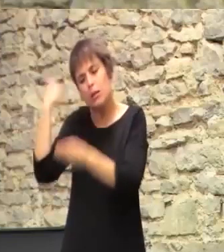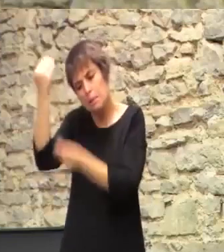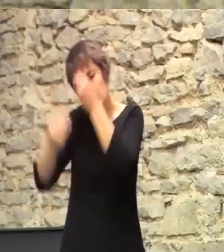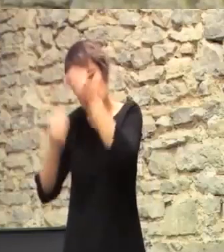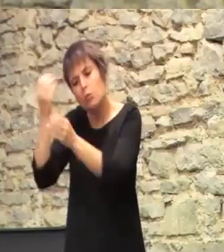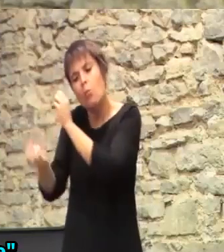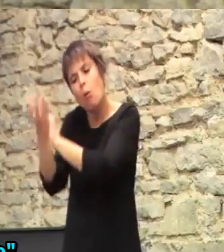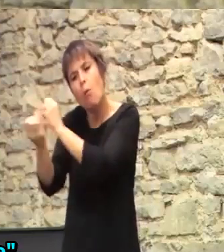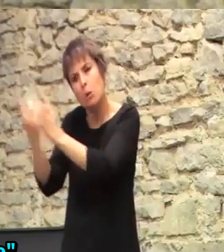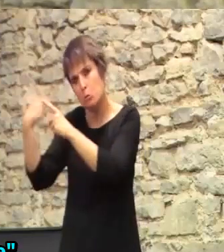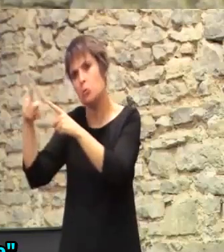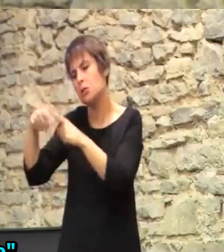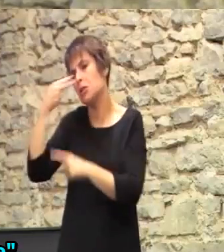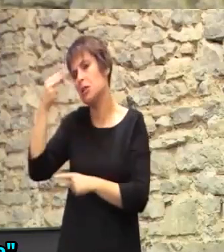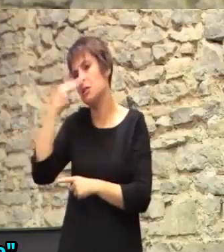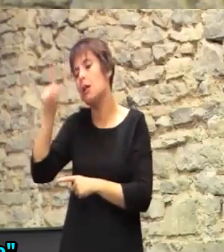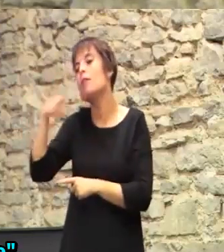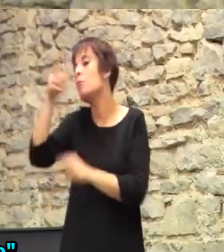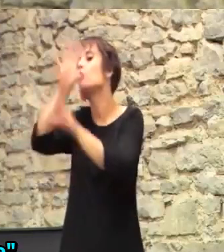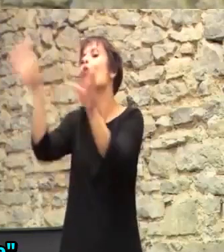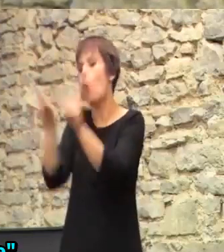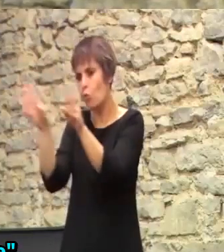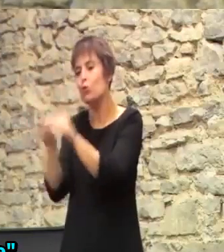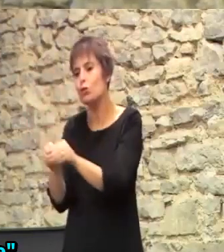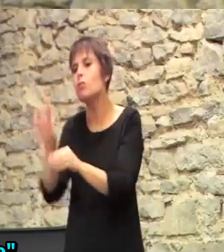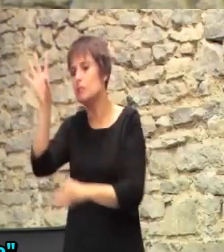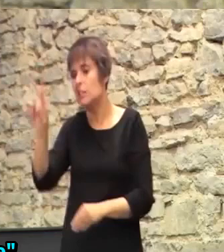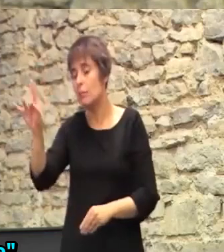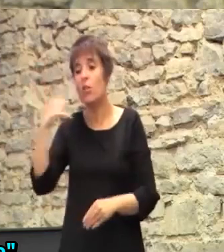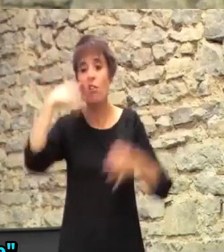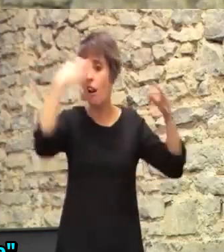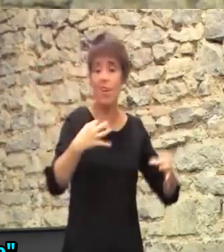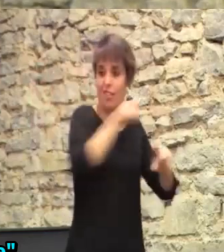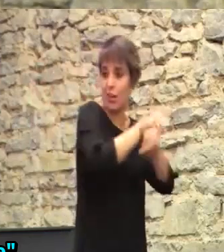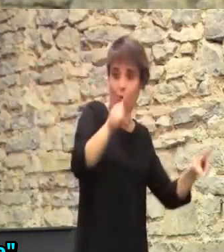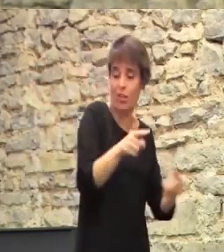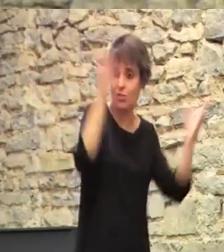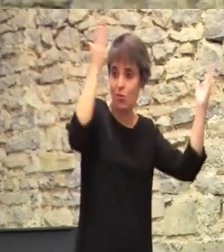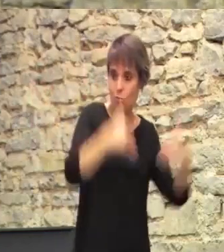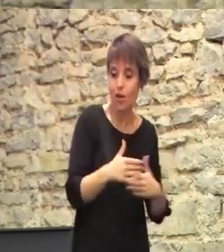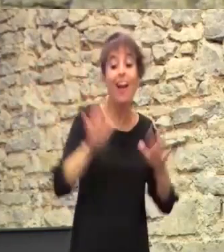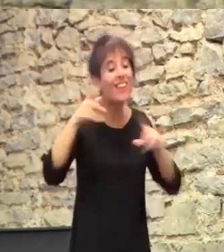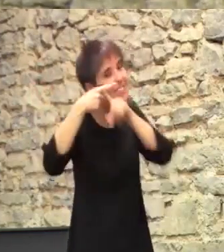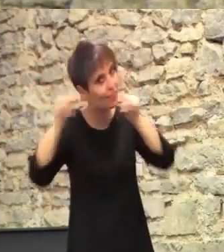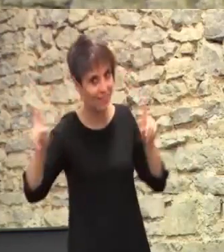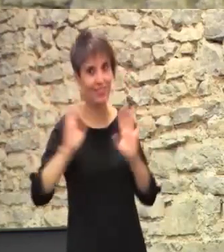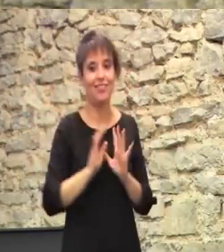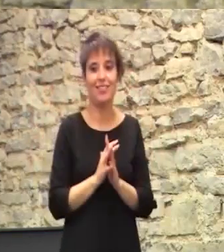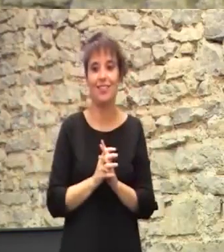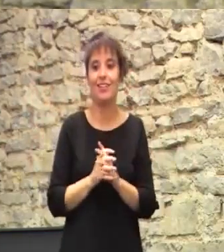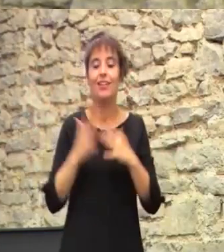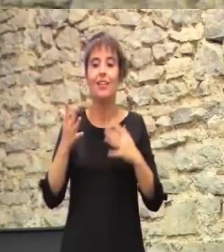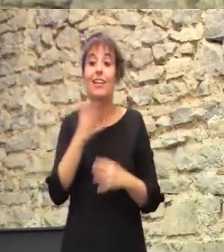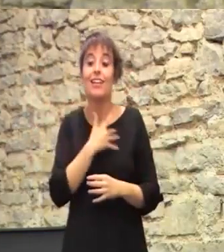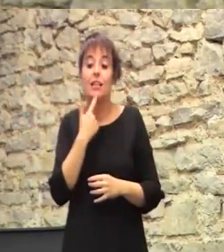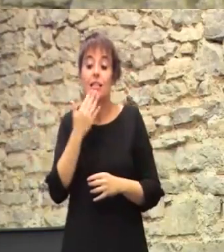cosas muy interesantes y después llegan a la conclusión sí sí pero no existe esto que yo esté pidiendo no existe a eso es otra cosa que